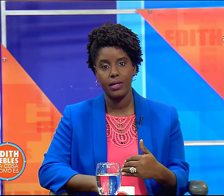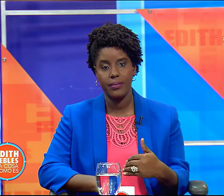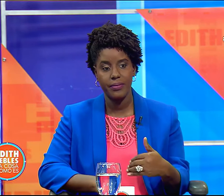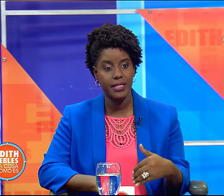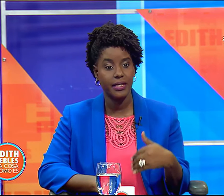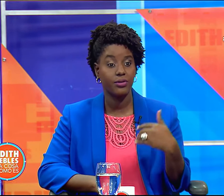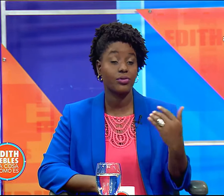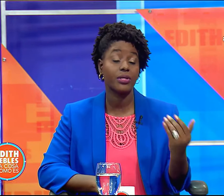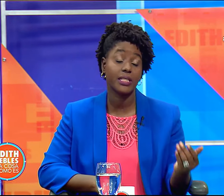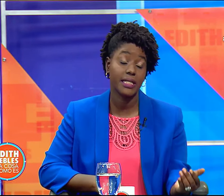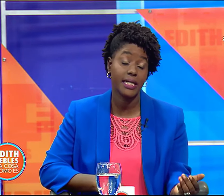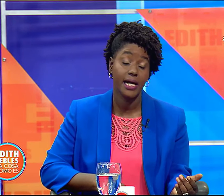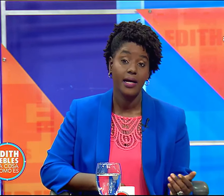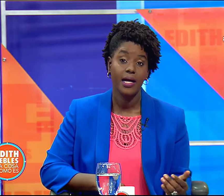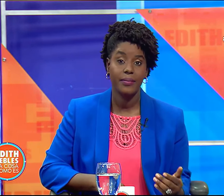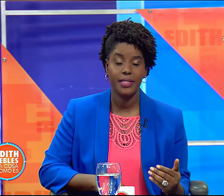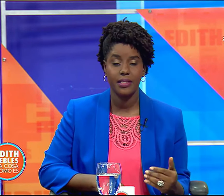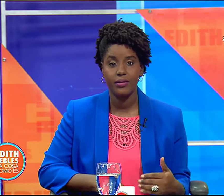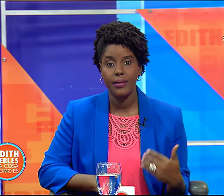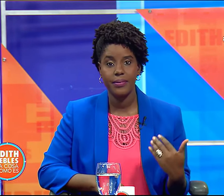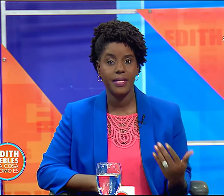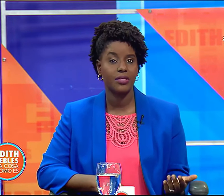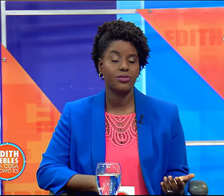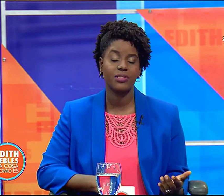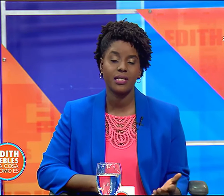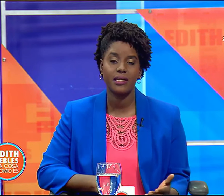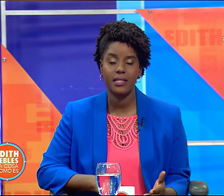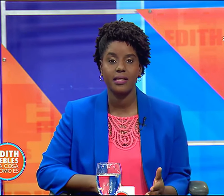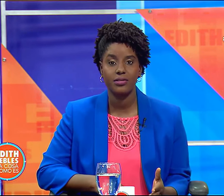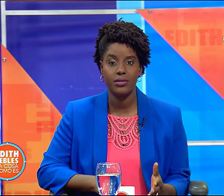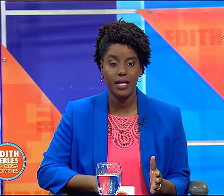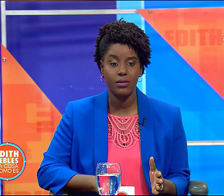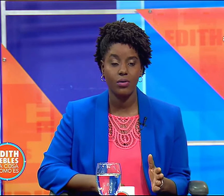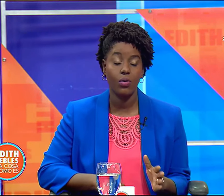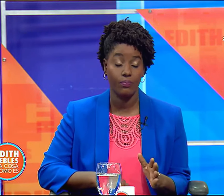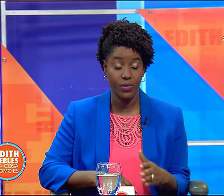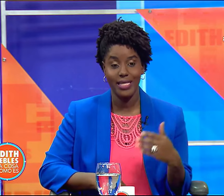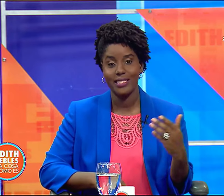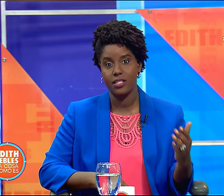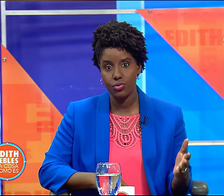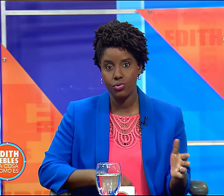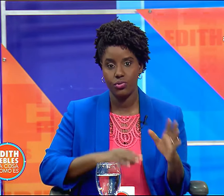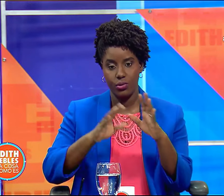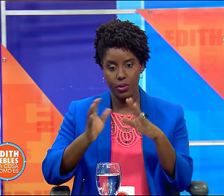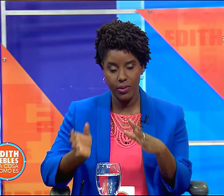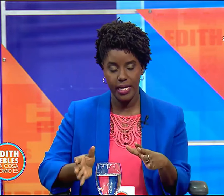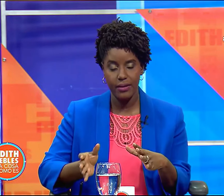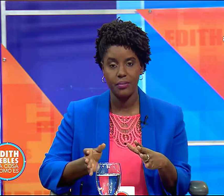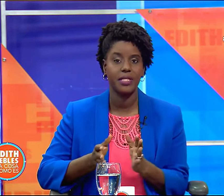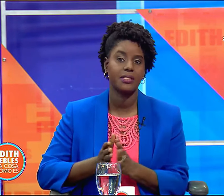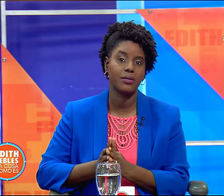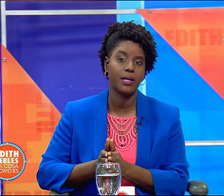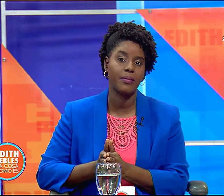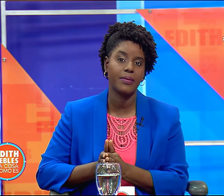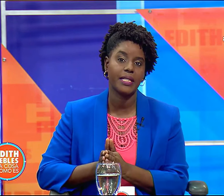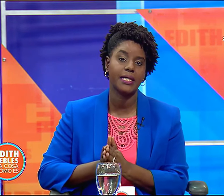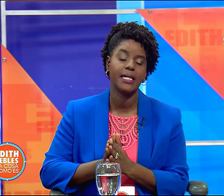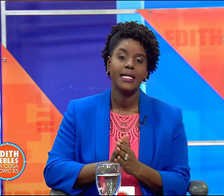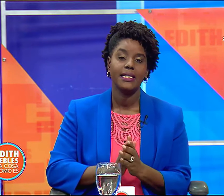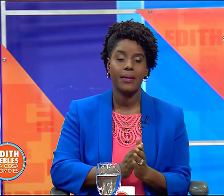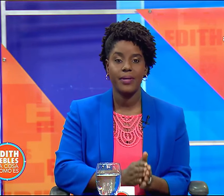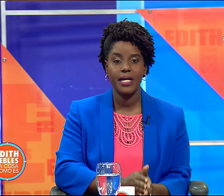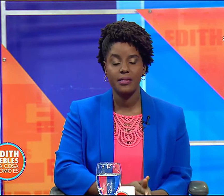Ministerio de la Vivienda y otros que tenía el Ministerio de la Vivienda, entonces redireccionarlo o el instituto y luego creado el Ministerio de la